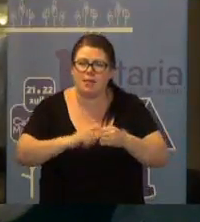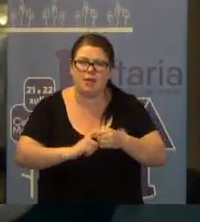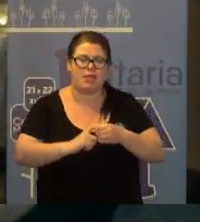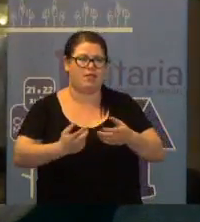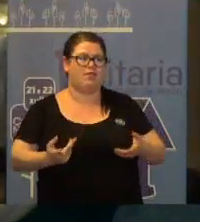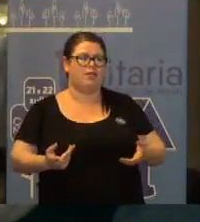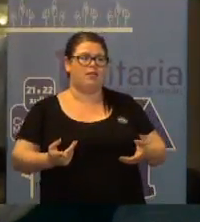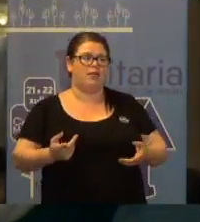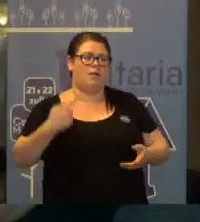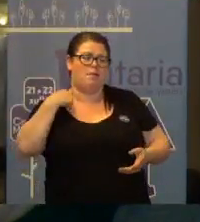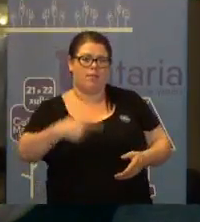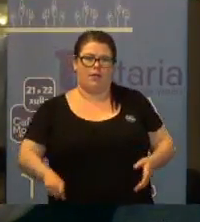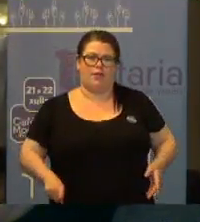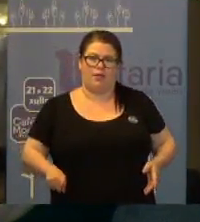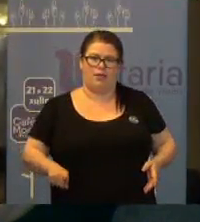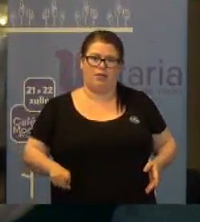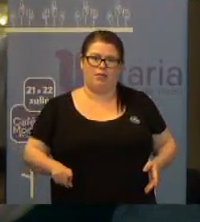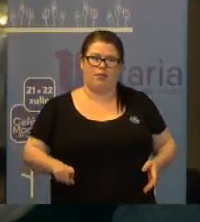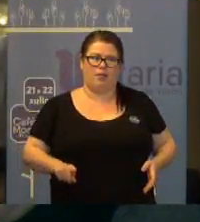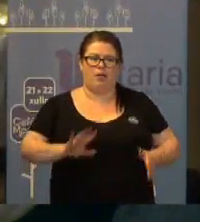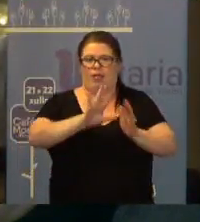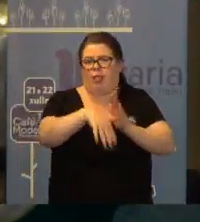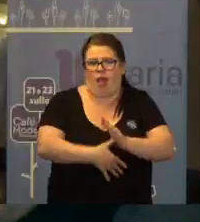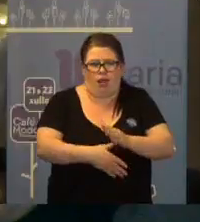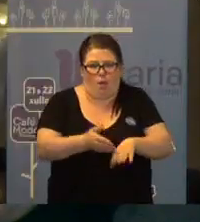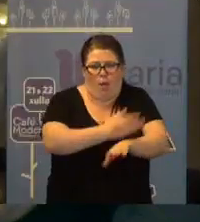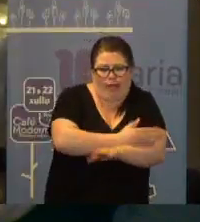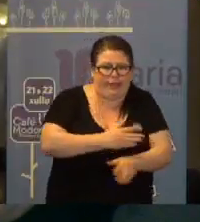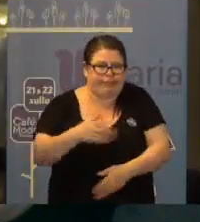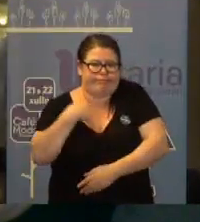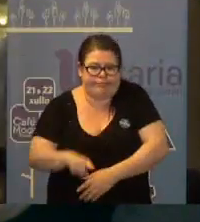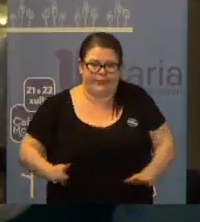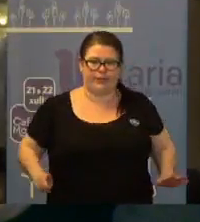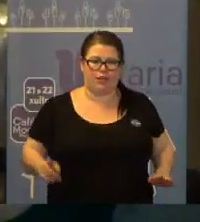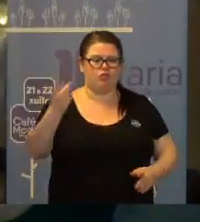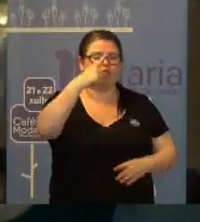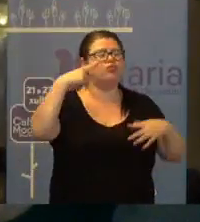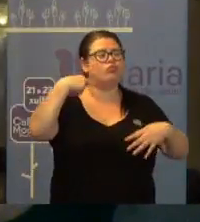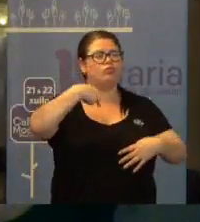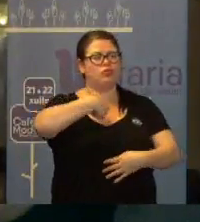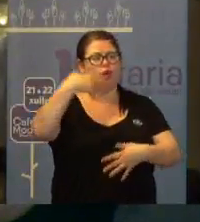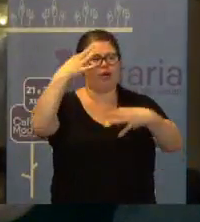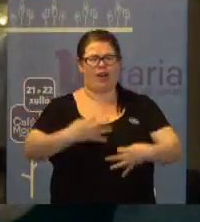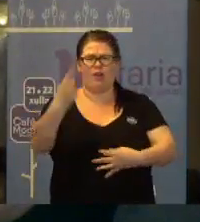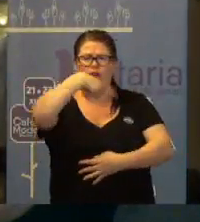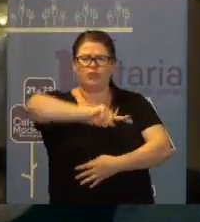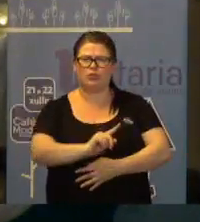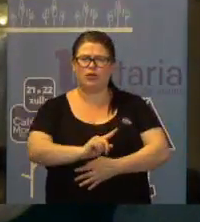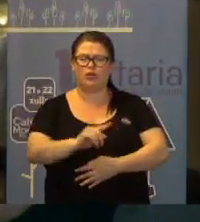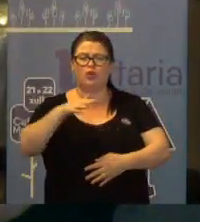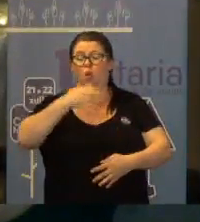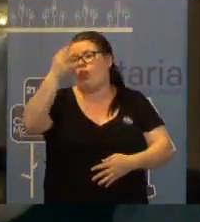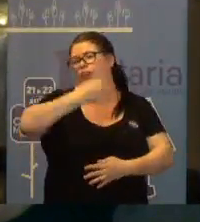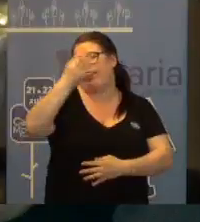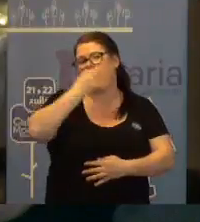nadie, está perdido. Mais tarde ou máis cedo está perdido. E eu creo que nós, a ver, creo que ese non é un discurso